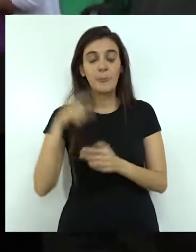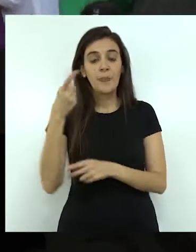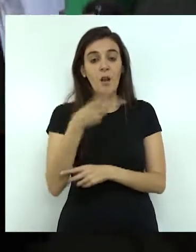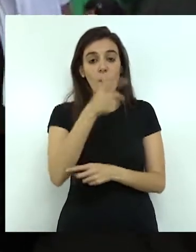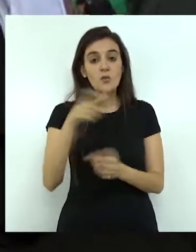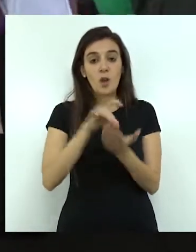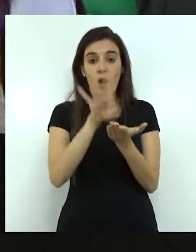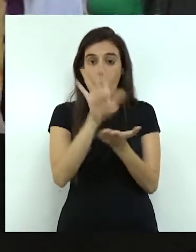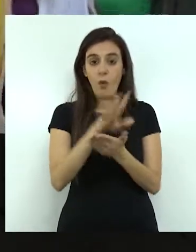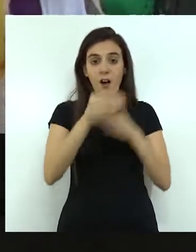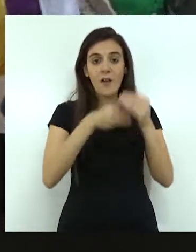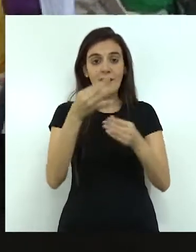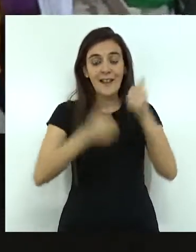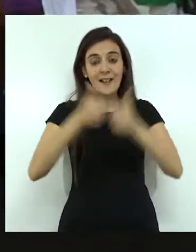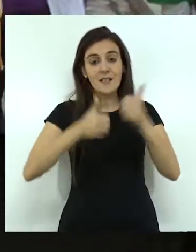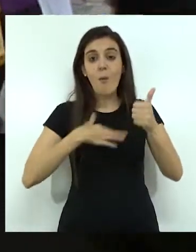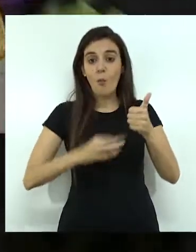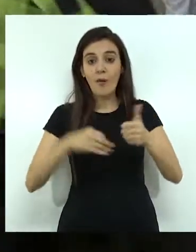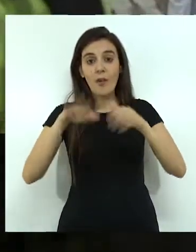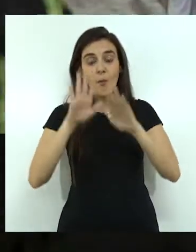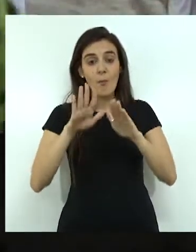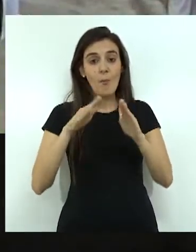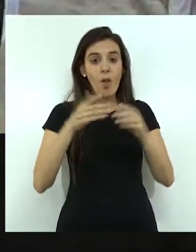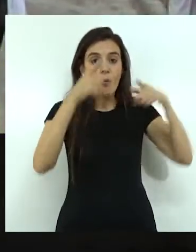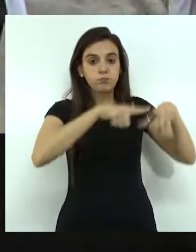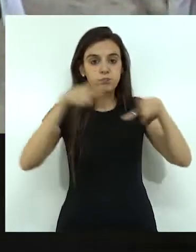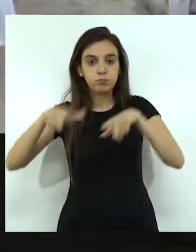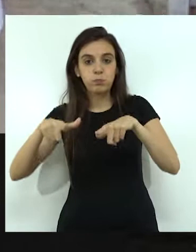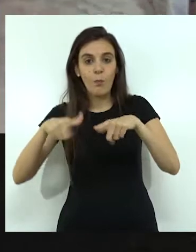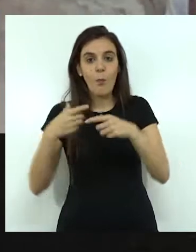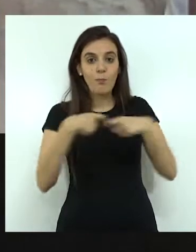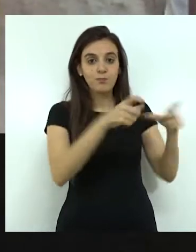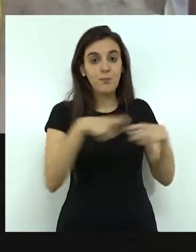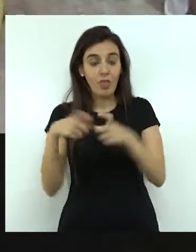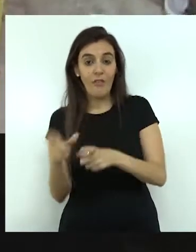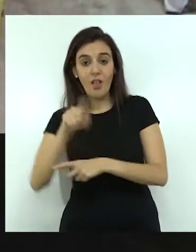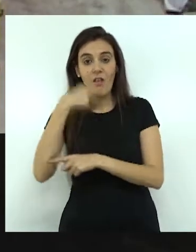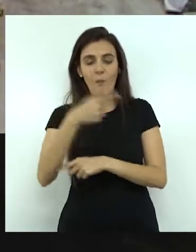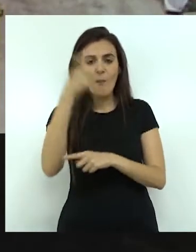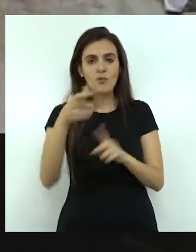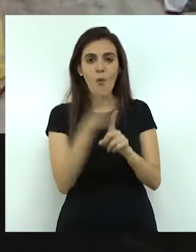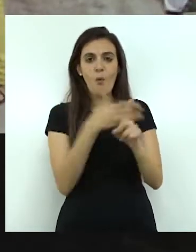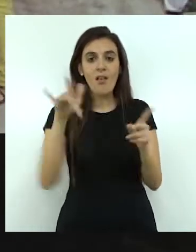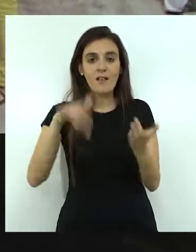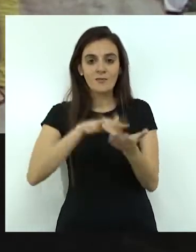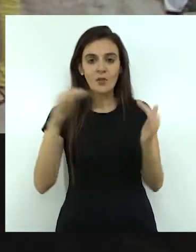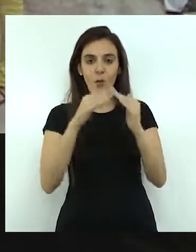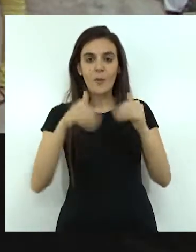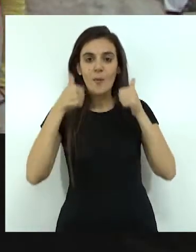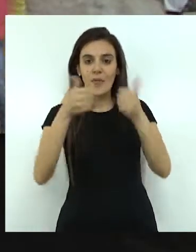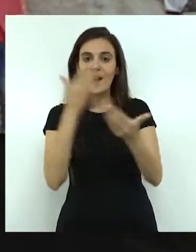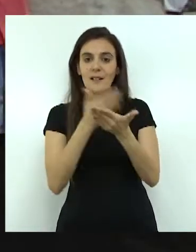expulsados podrán hacer los exámenes aunque separados del resto del alumnado en cuanto al agredido este jueves ha retomado sus